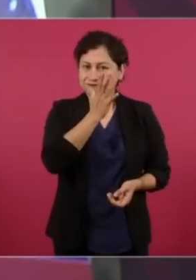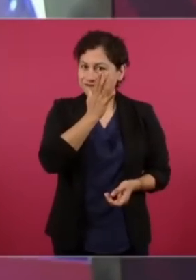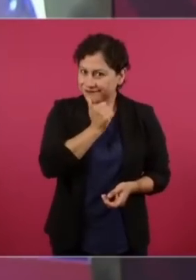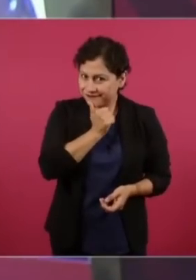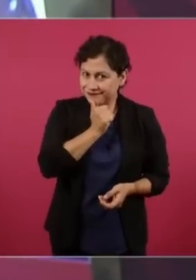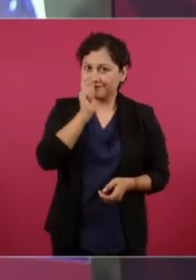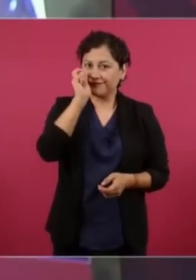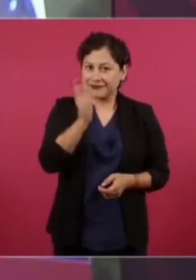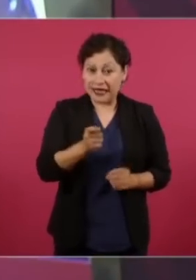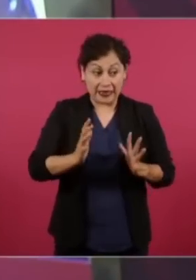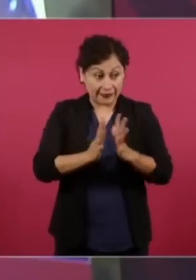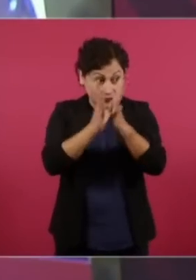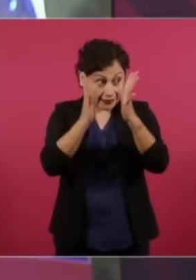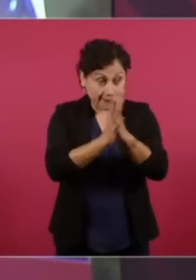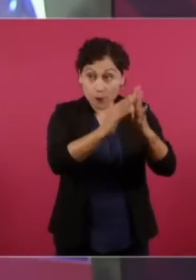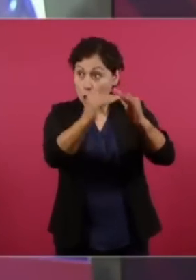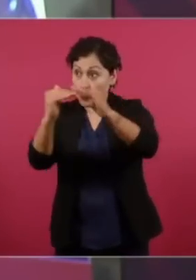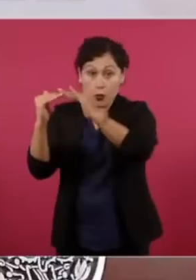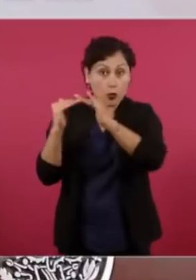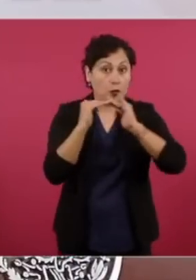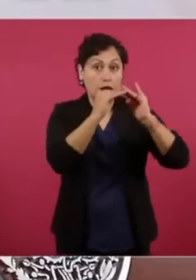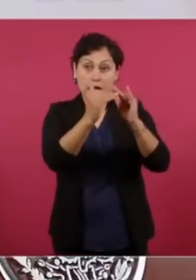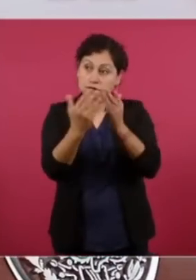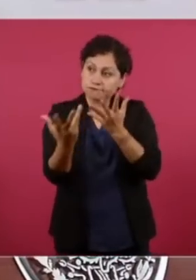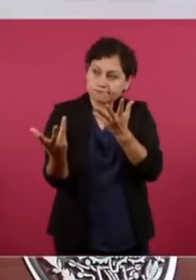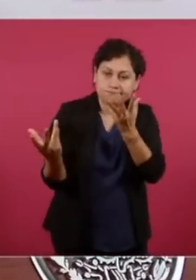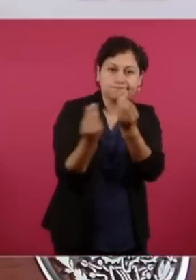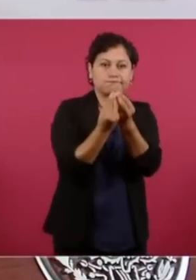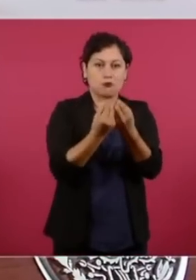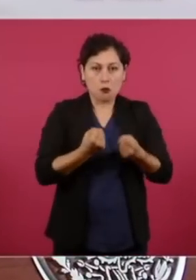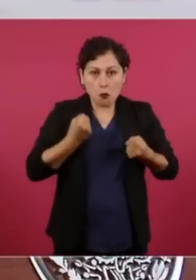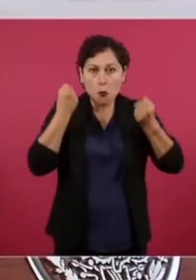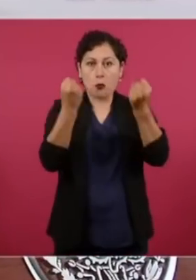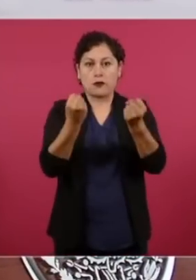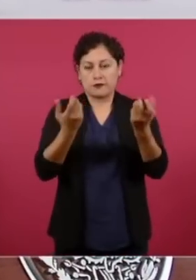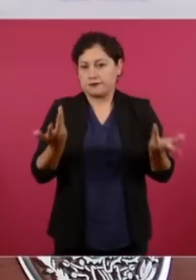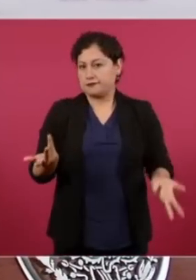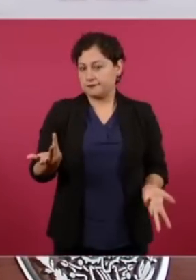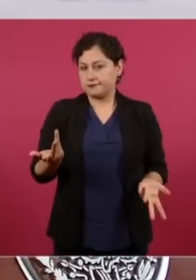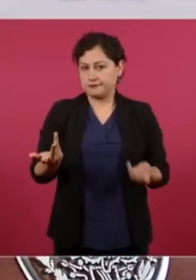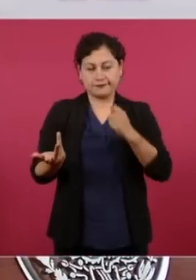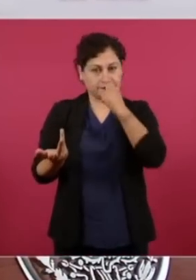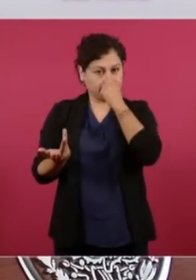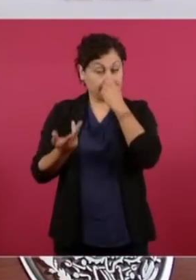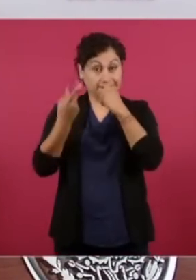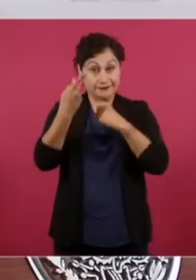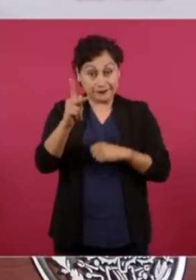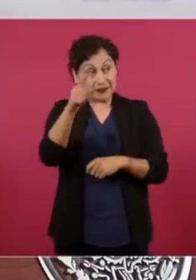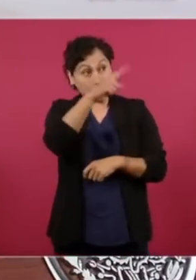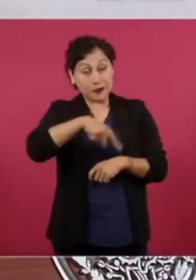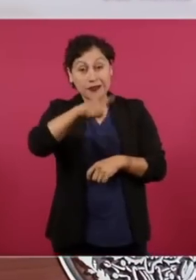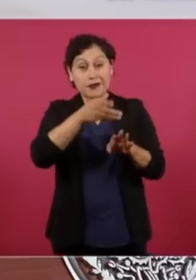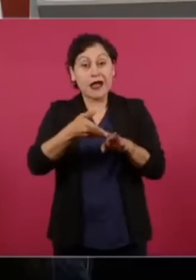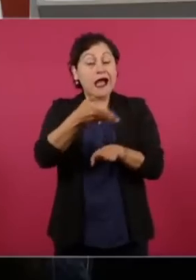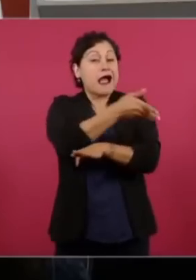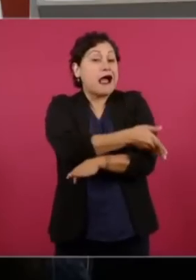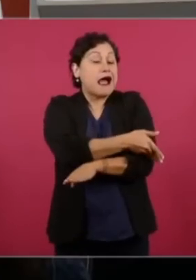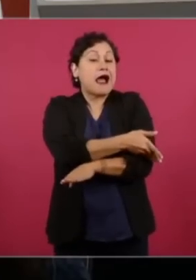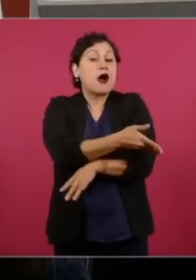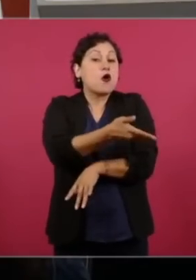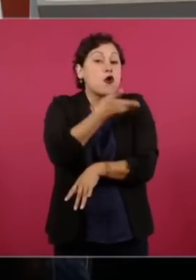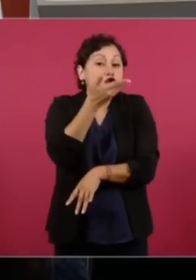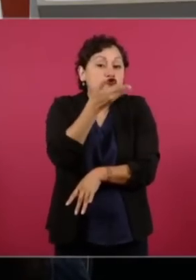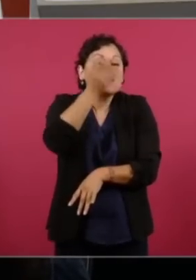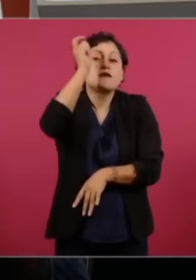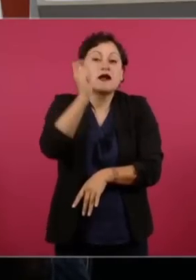no está por encima de la Cámara de Diputados, y más en ese aspecto, porque son leyes que se